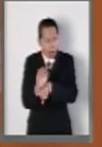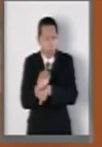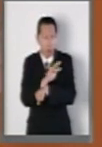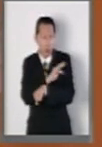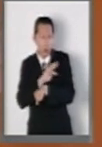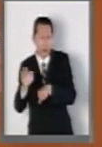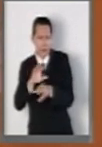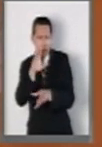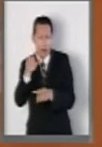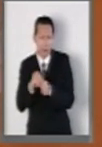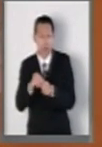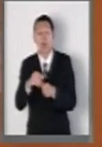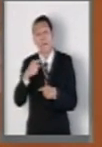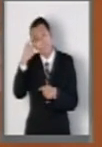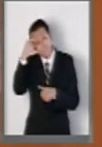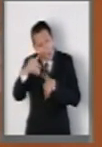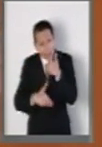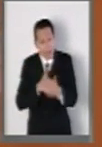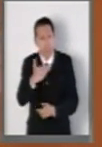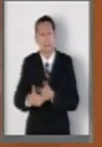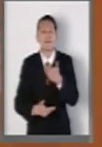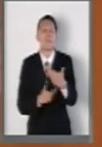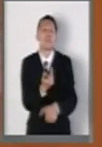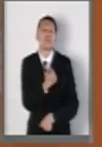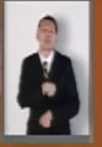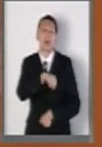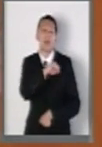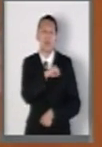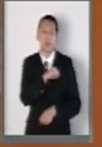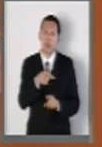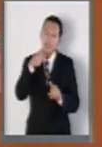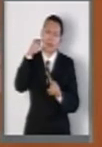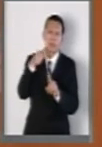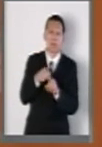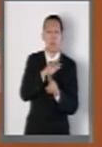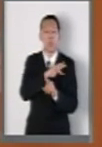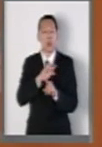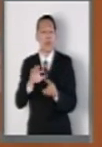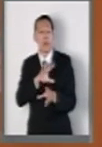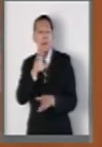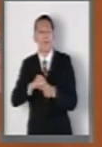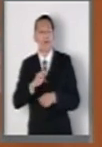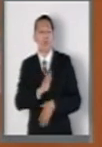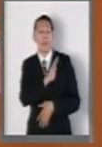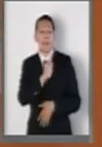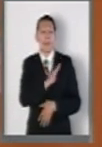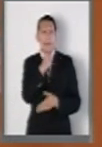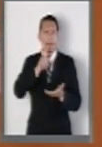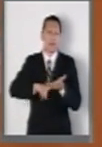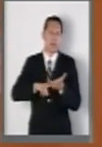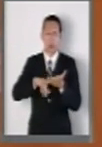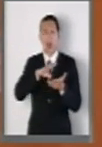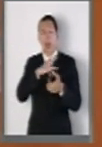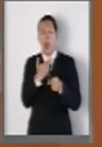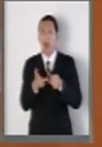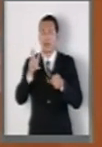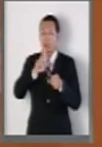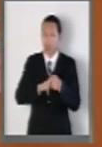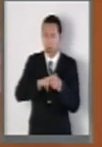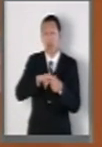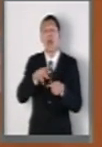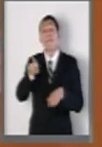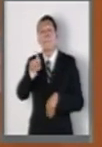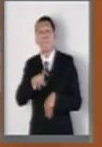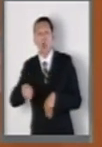la prestación de los servicios de salud, precisando estándares de calidad para las instituciones públicas y privadas que